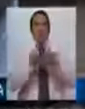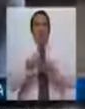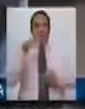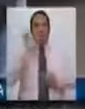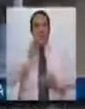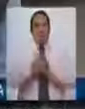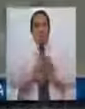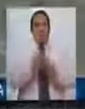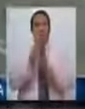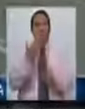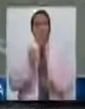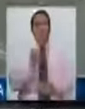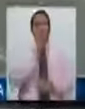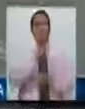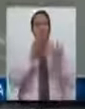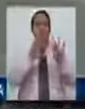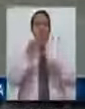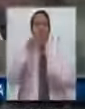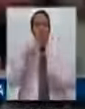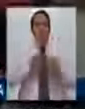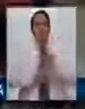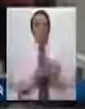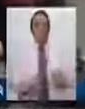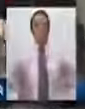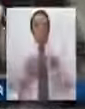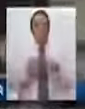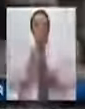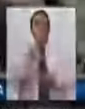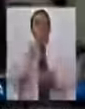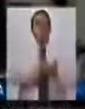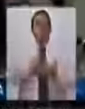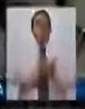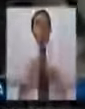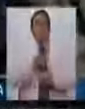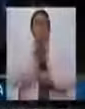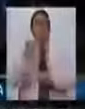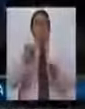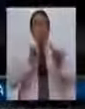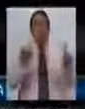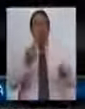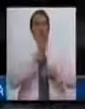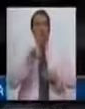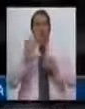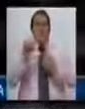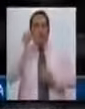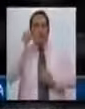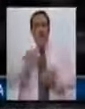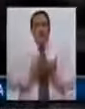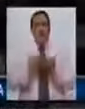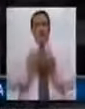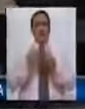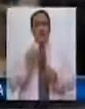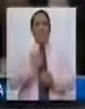al haber recibido alrededor de 190 mil soles adicionales a su sueldo entre el 2004 y 2006, bajo el sustento de